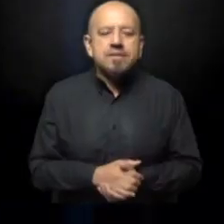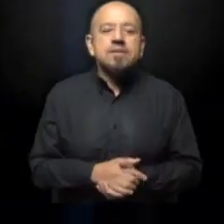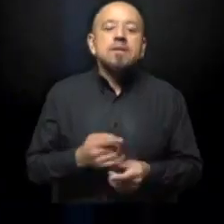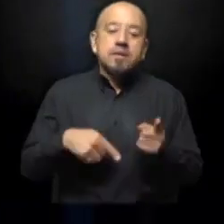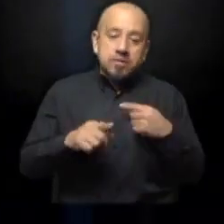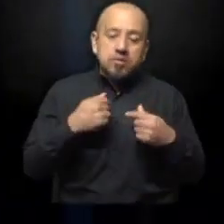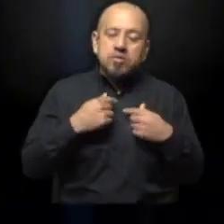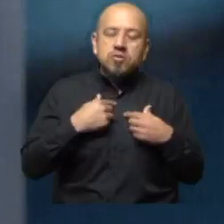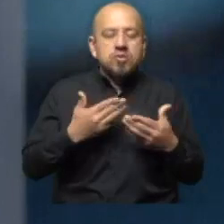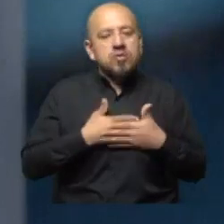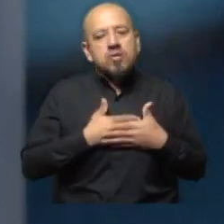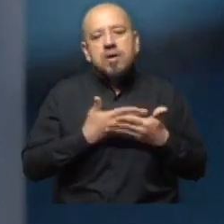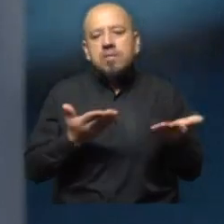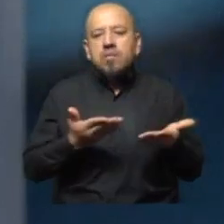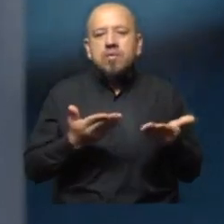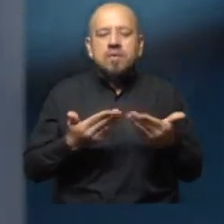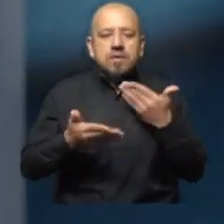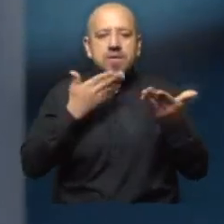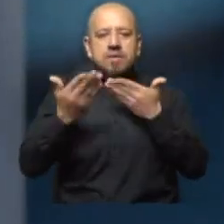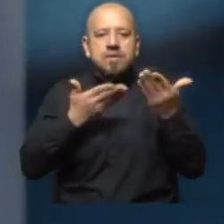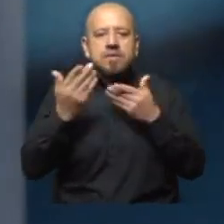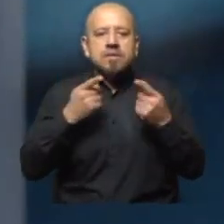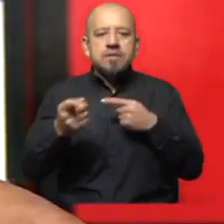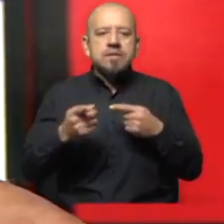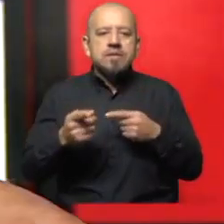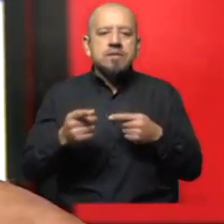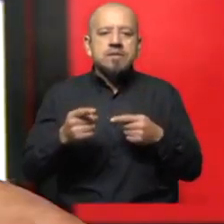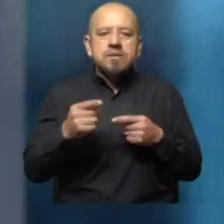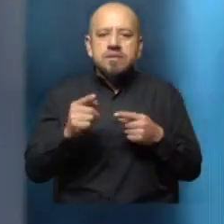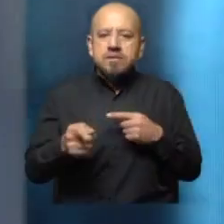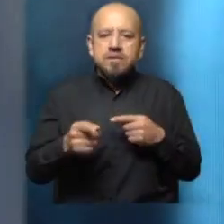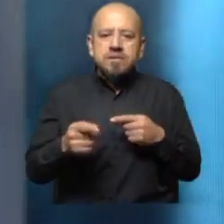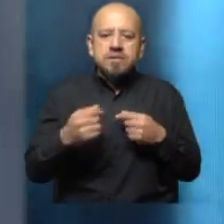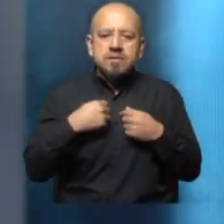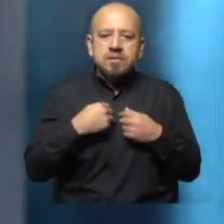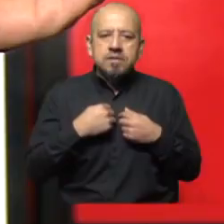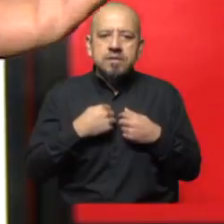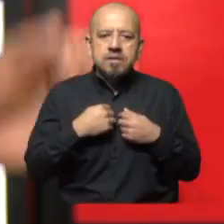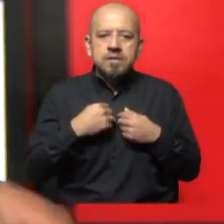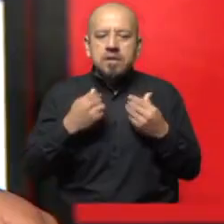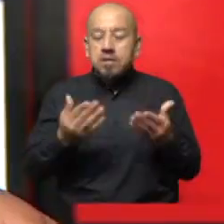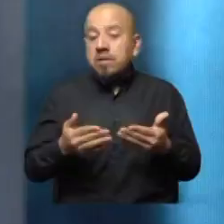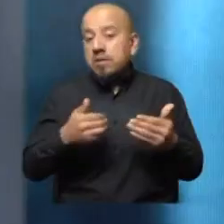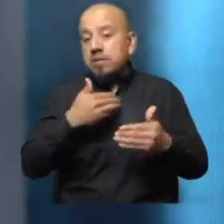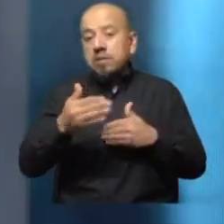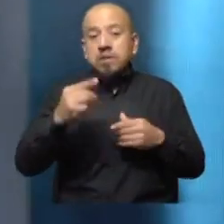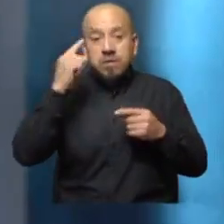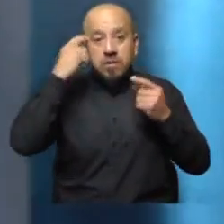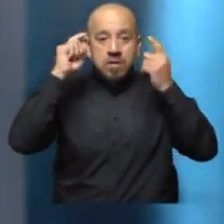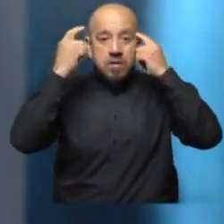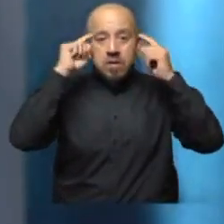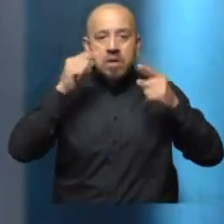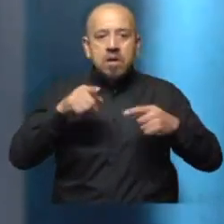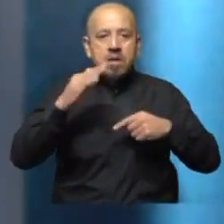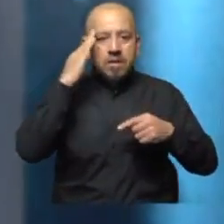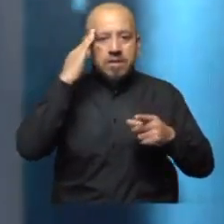amo amo cantar entonces pero me pasa lo contrario y se me ocurre una canción y